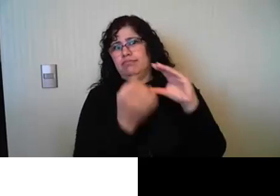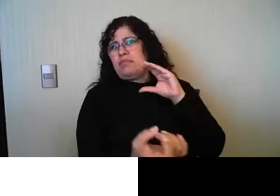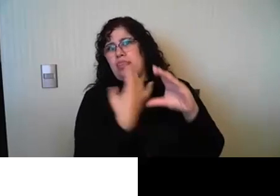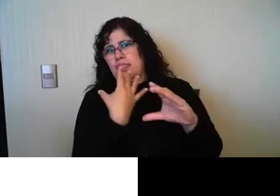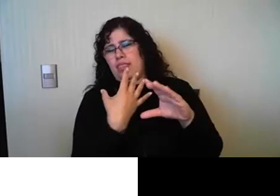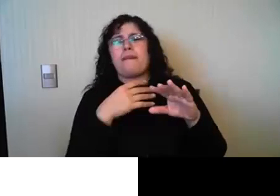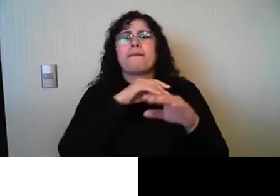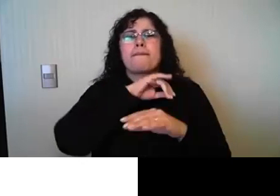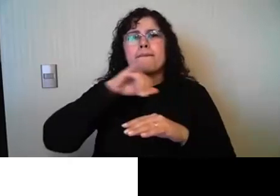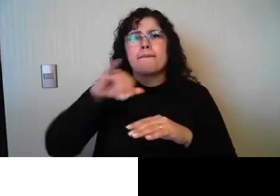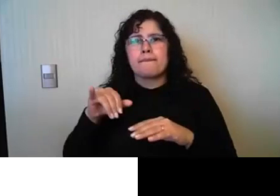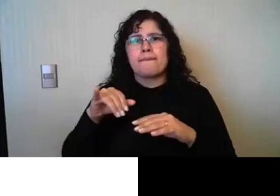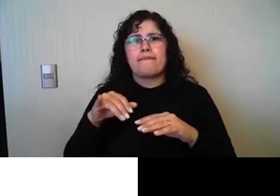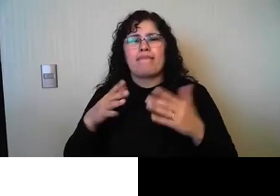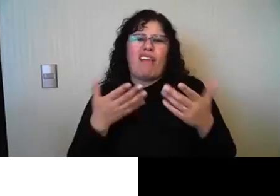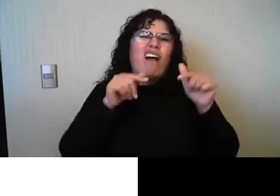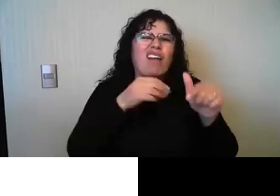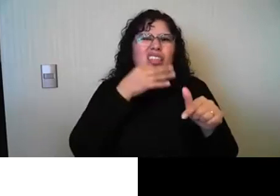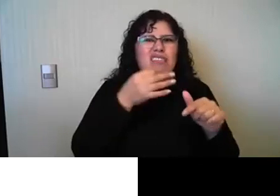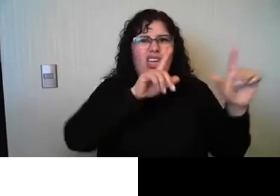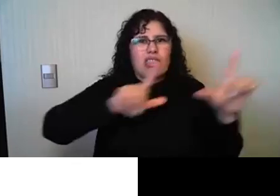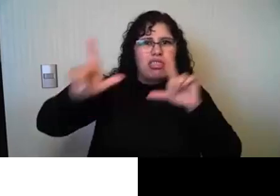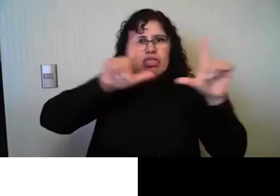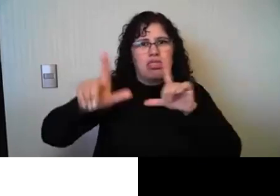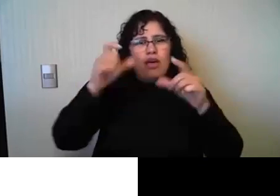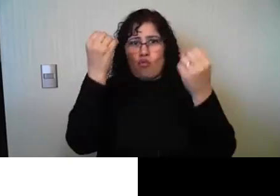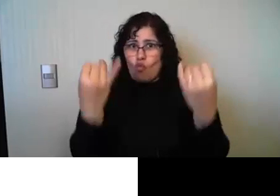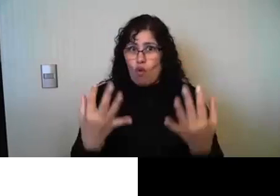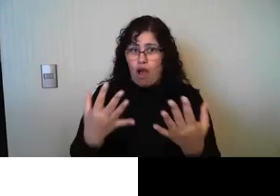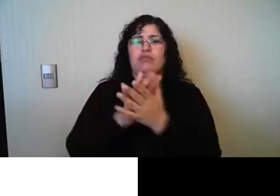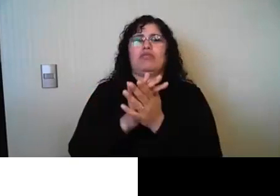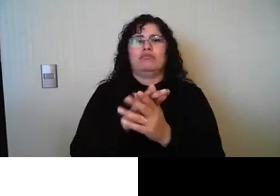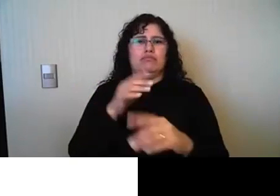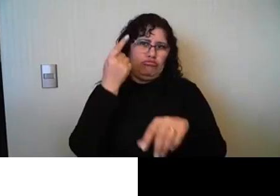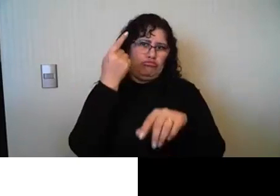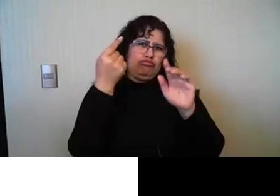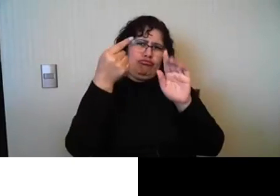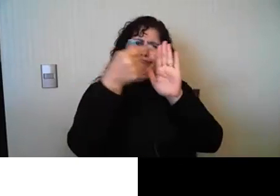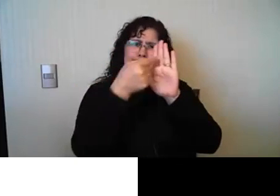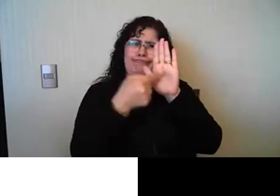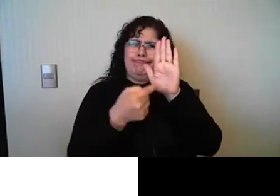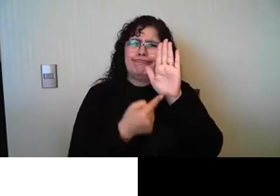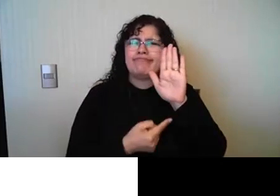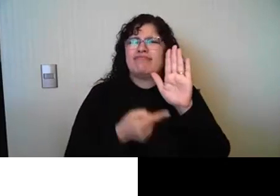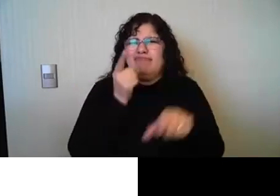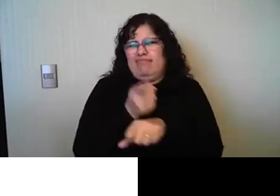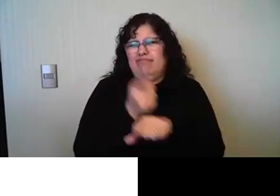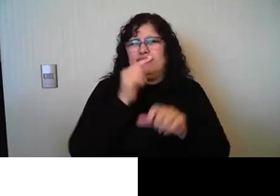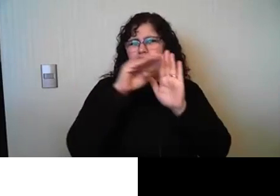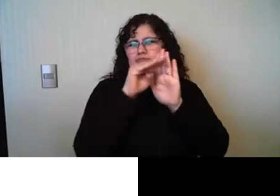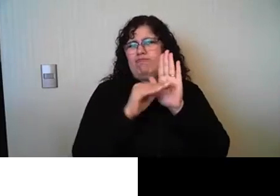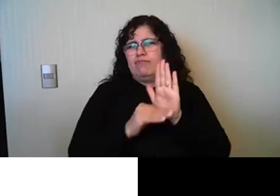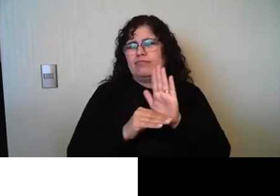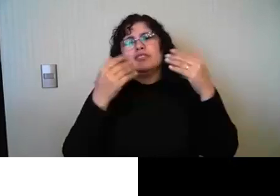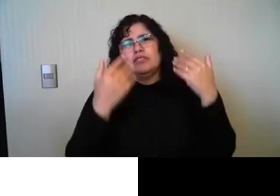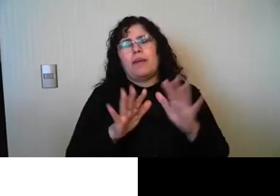En la instrucción está la cantidad de diapositivas que tienen que usar y lo que tienen que abordar, ¿ya? Lo que van a hacer el